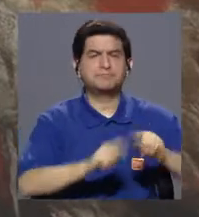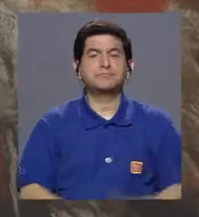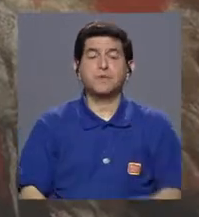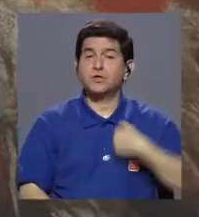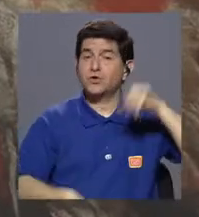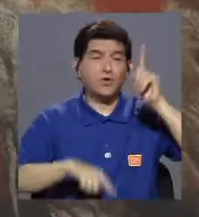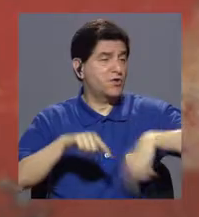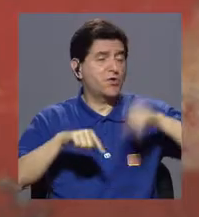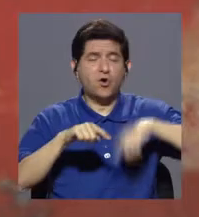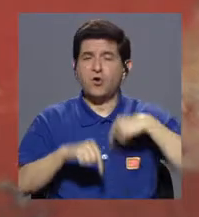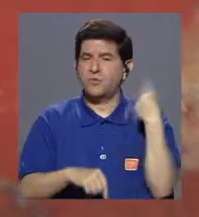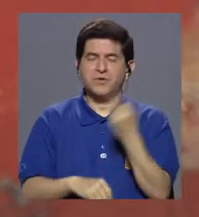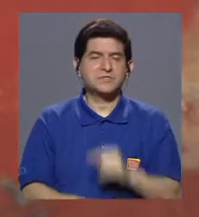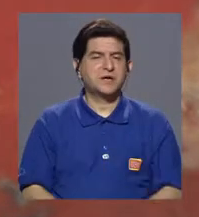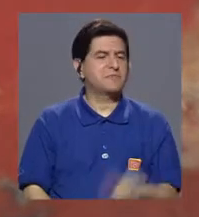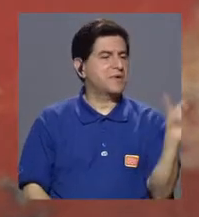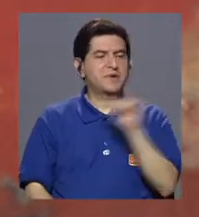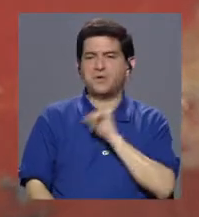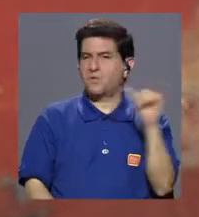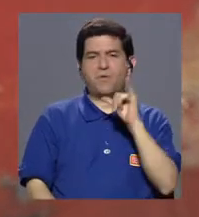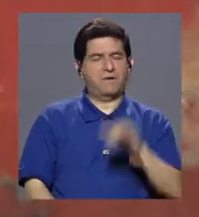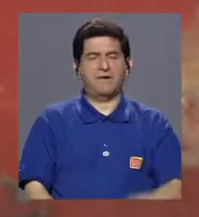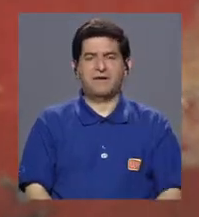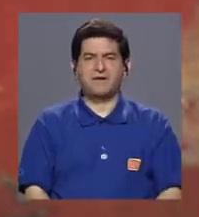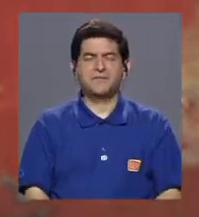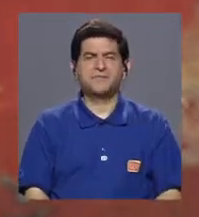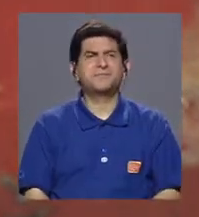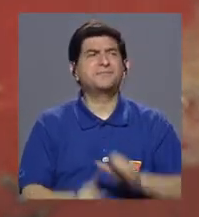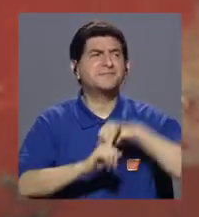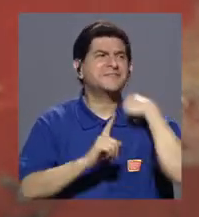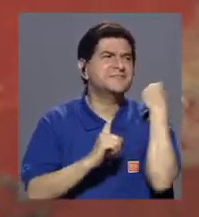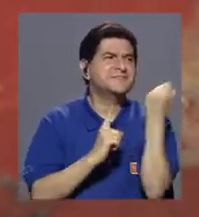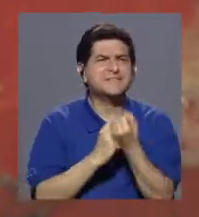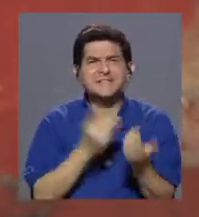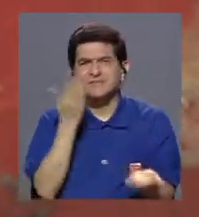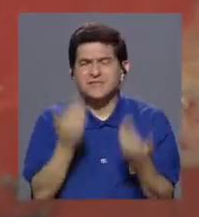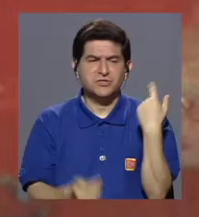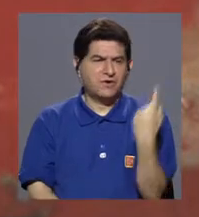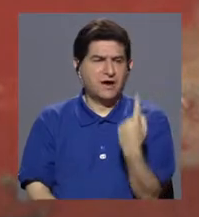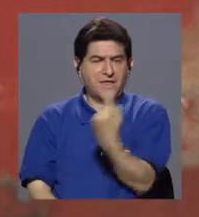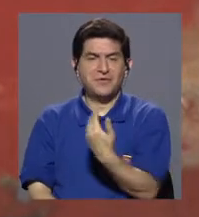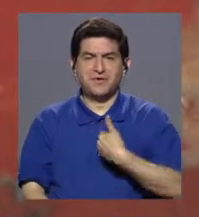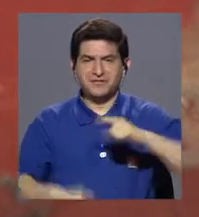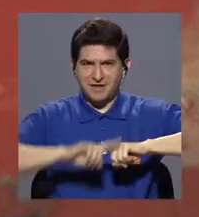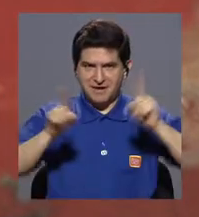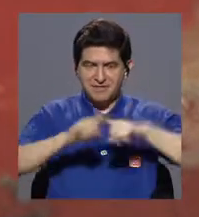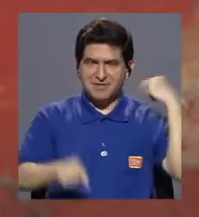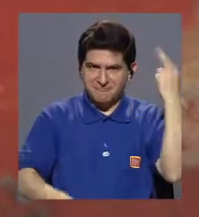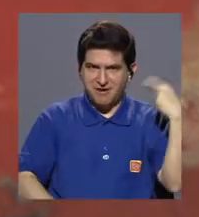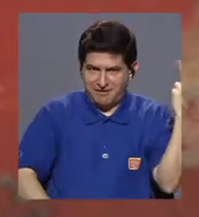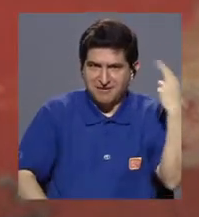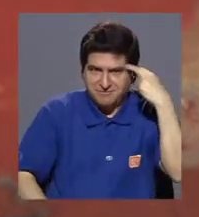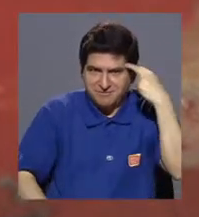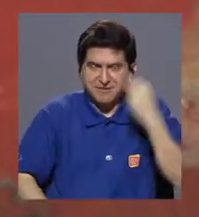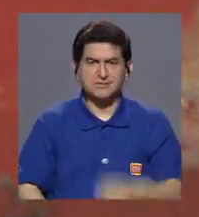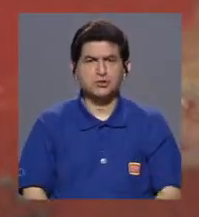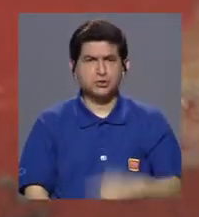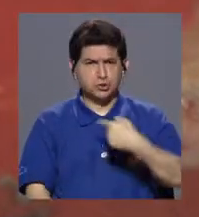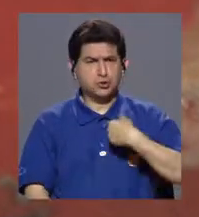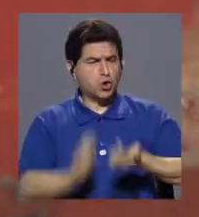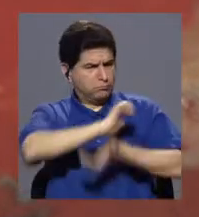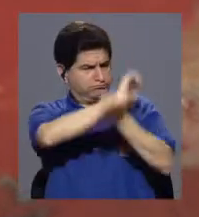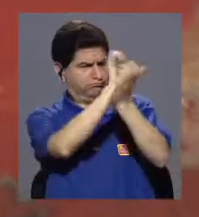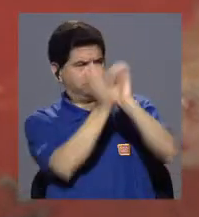No podía pintar siempre lo mismo. Entonces, por circunstancias, cada una tiene diferentes motivos, yo